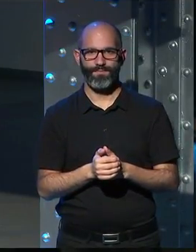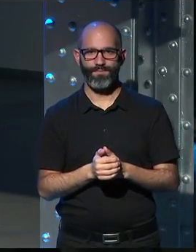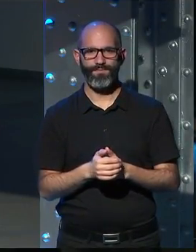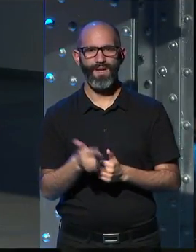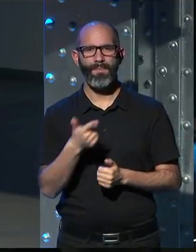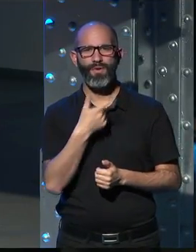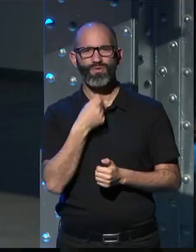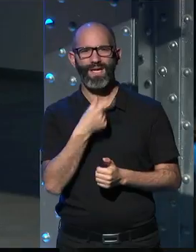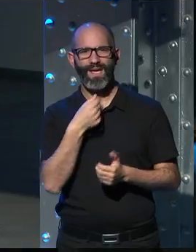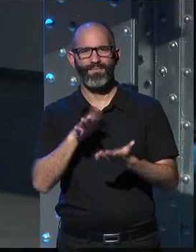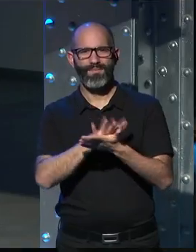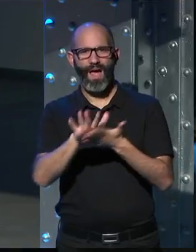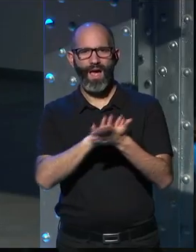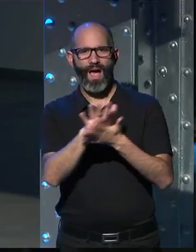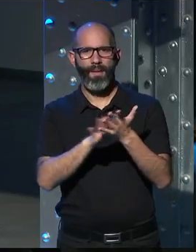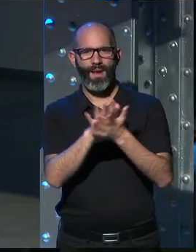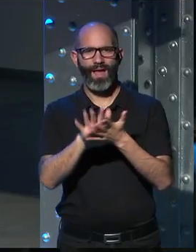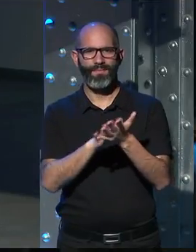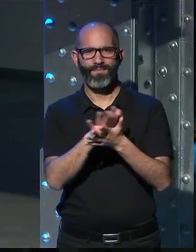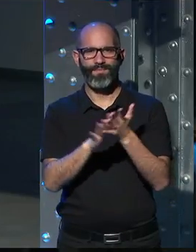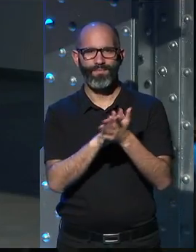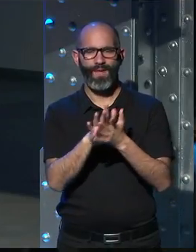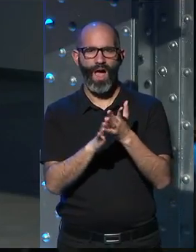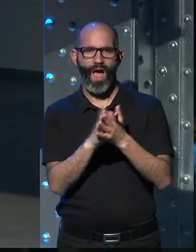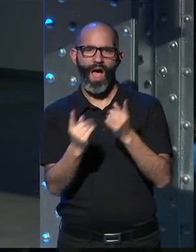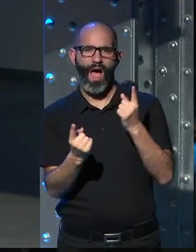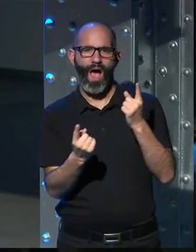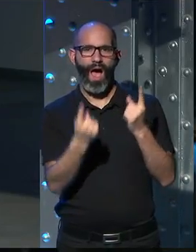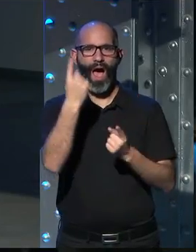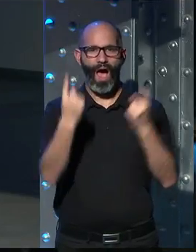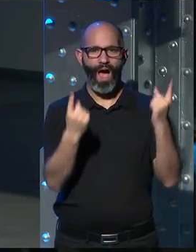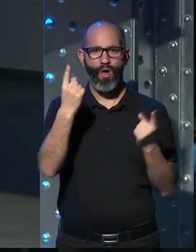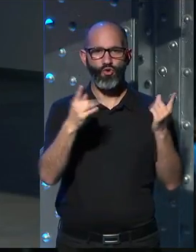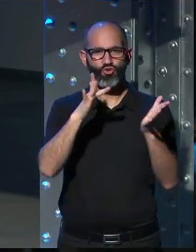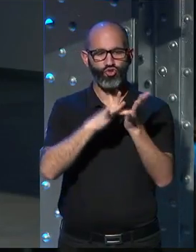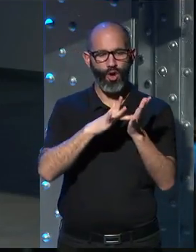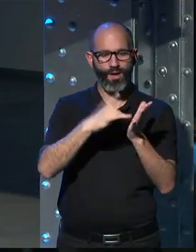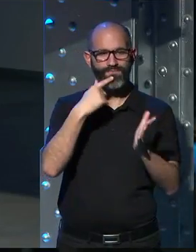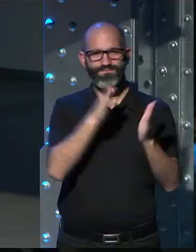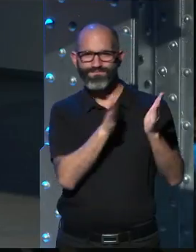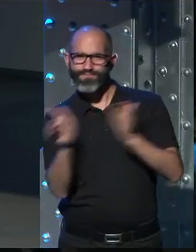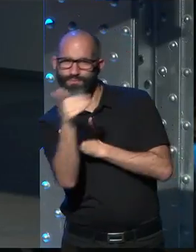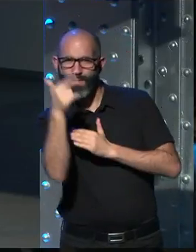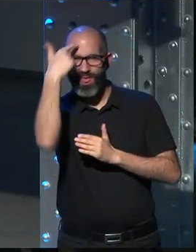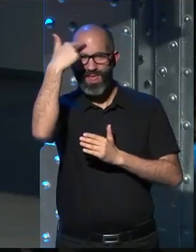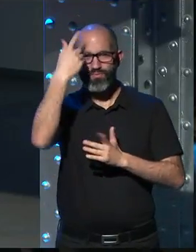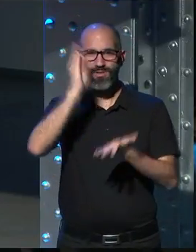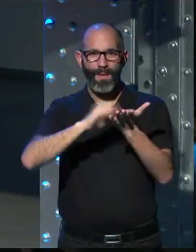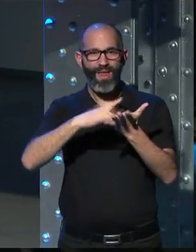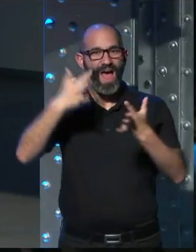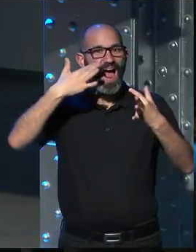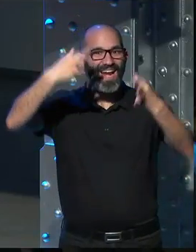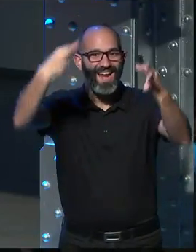Me gustaría hablar de algunos de los atajos que utiliza nuestro cerebro para interpretar la realidad